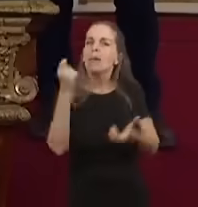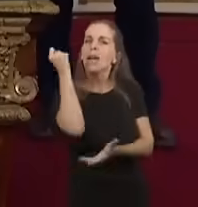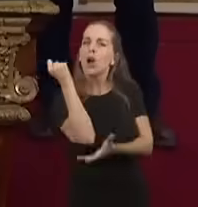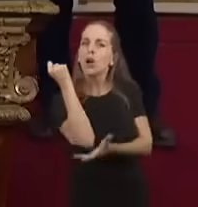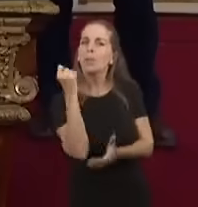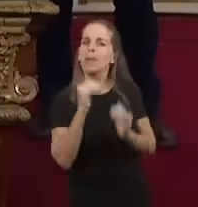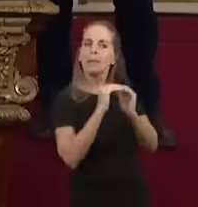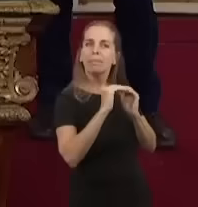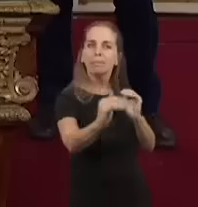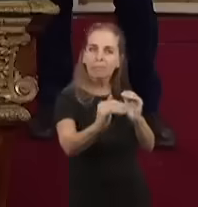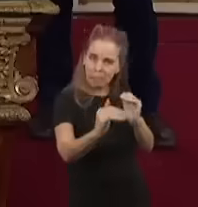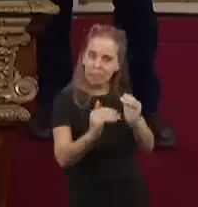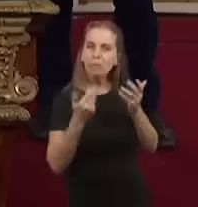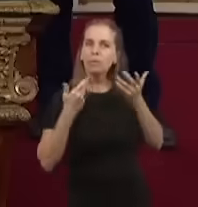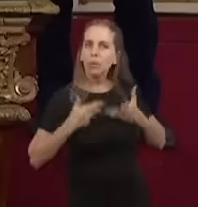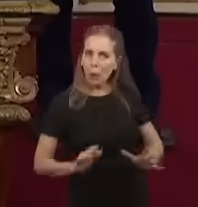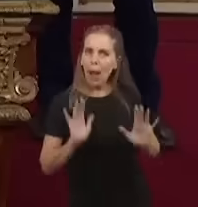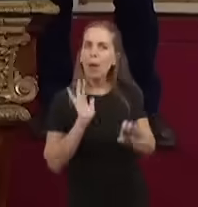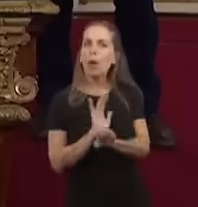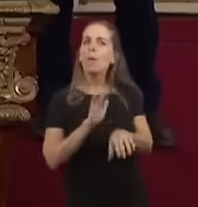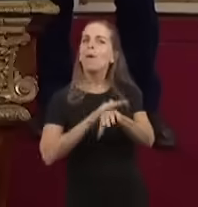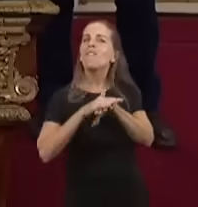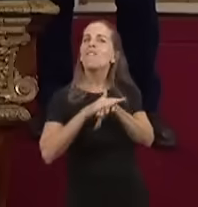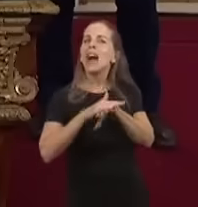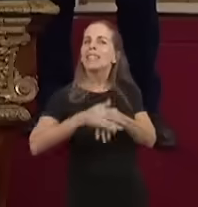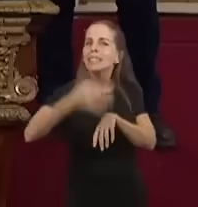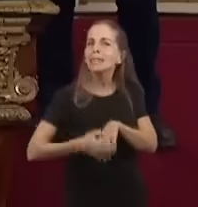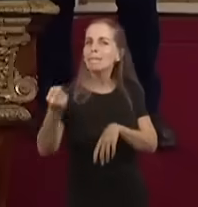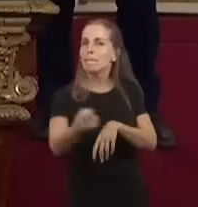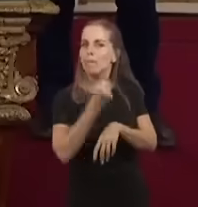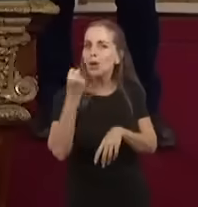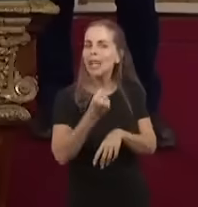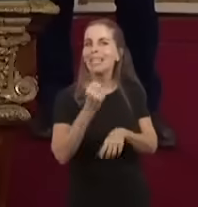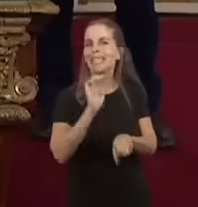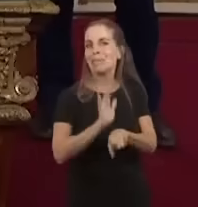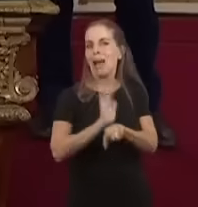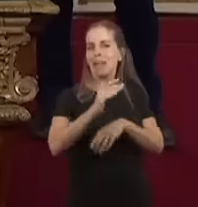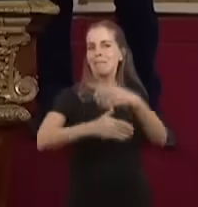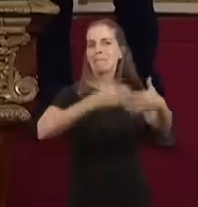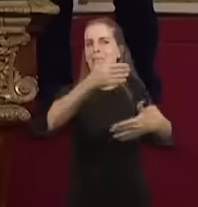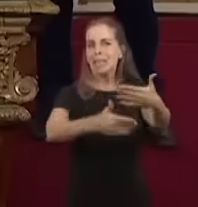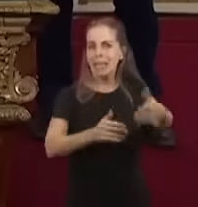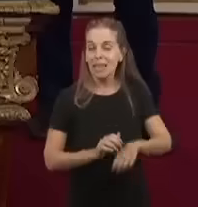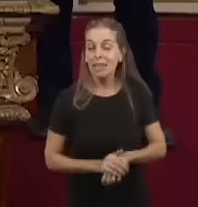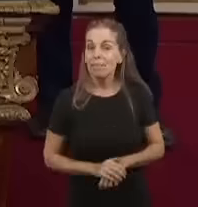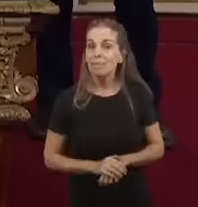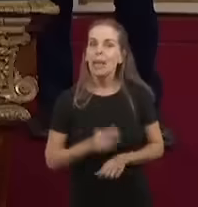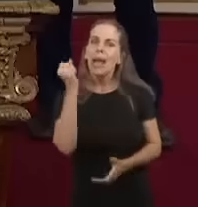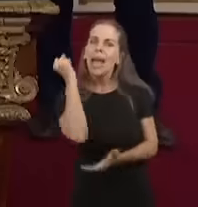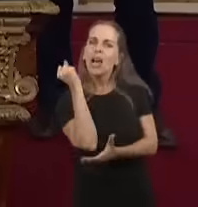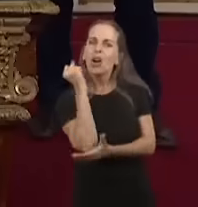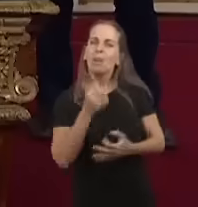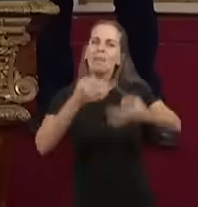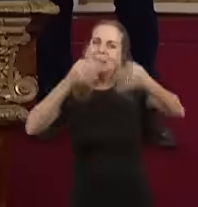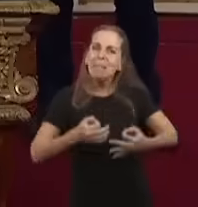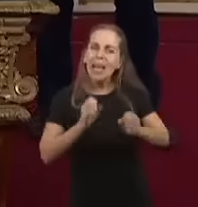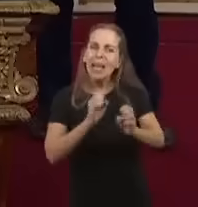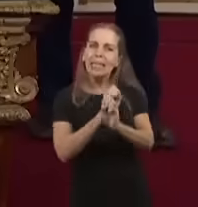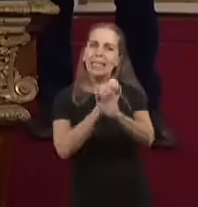y estable Esos son los cimientos sobre los que se construye el resto del edificio un orden económico estable para que los